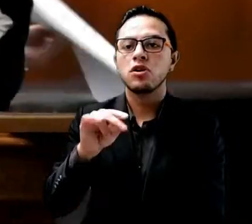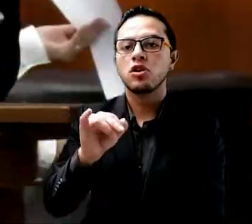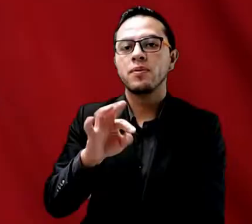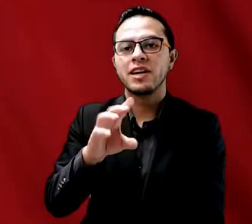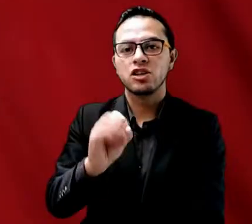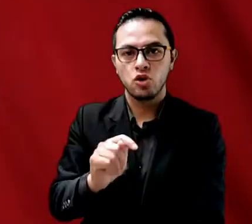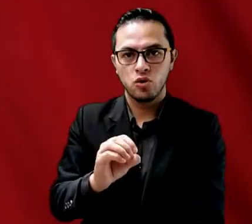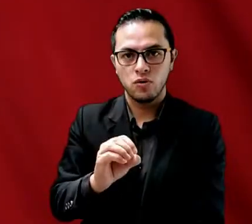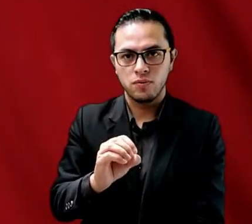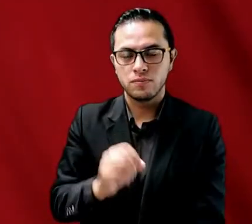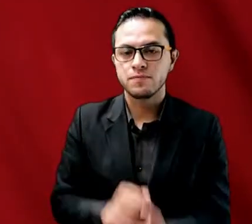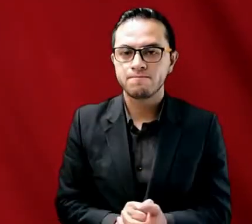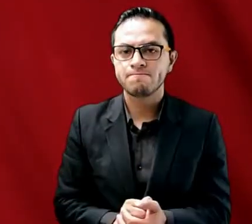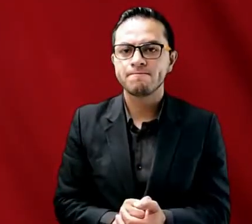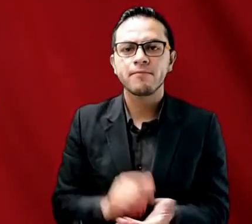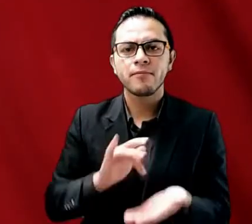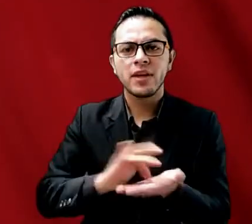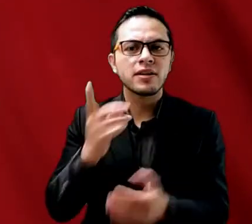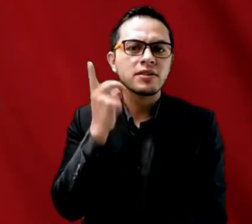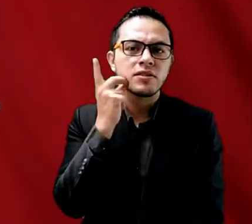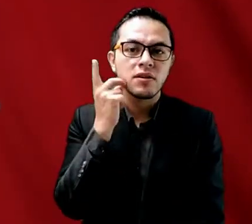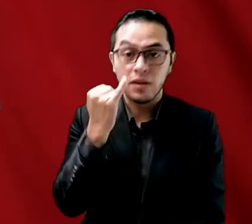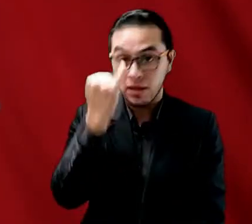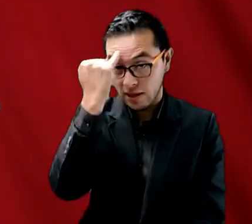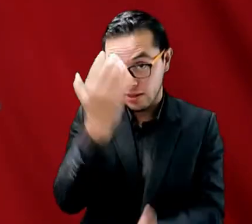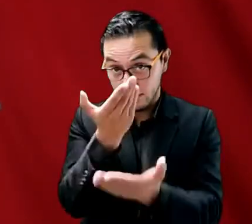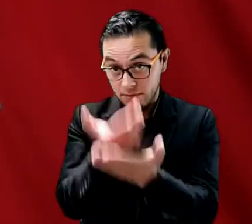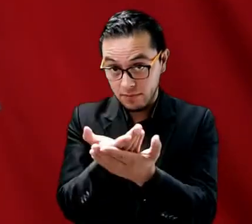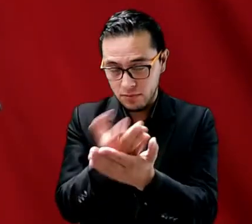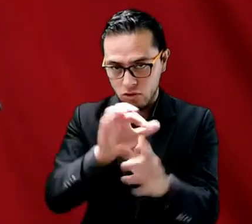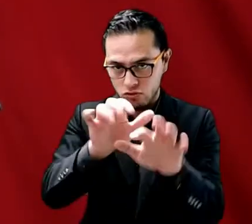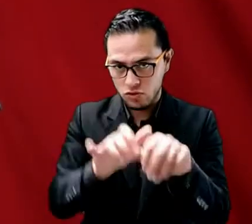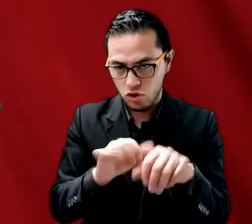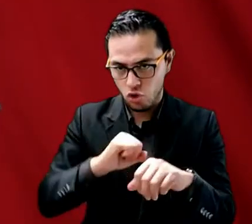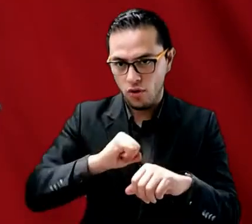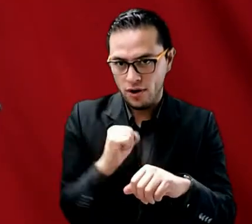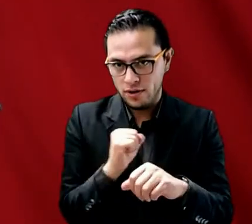Gracias, diputada. Se registra la iniciativa y se remite a la Comisión Legislativa.